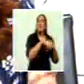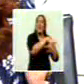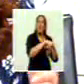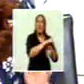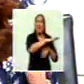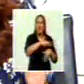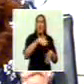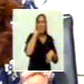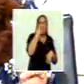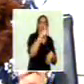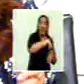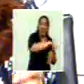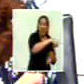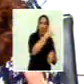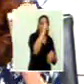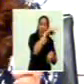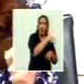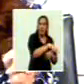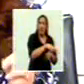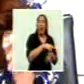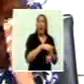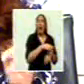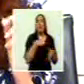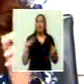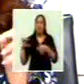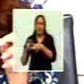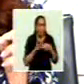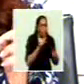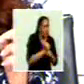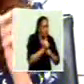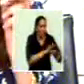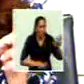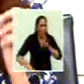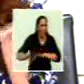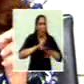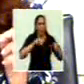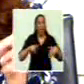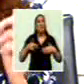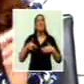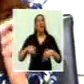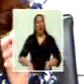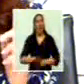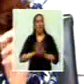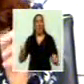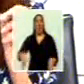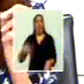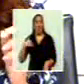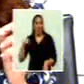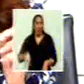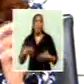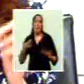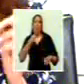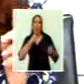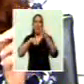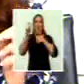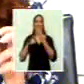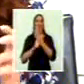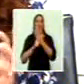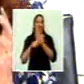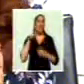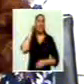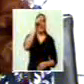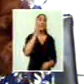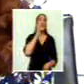luego de 15 años, la Argentina va a volver a ingresar carnes a los Estados Unidos, un mercado muy bueno.